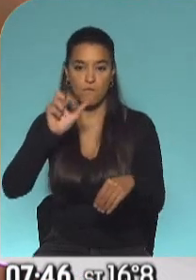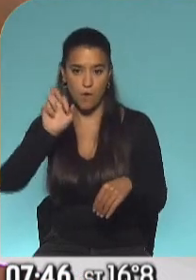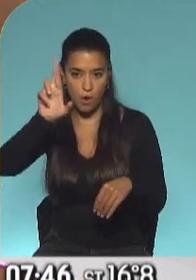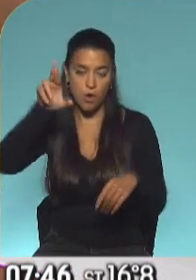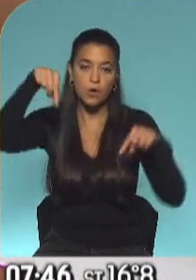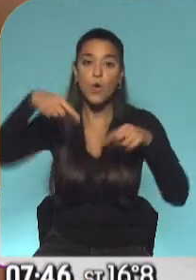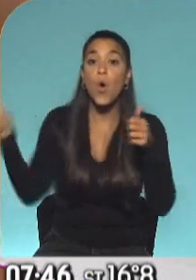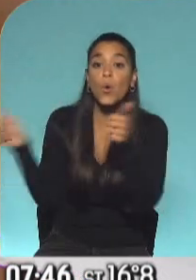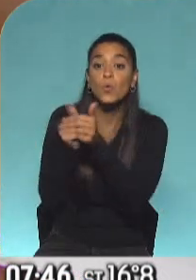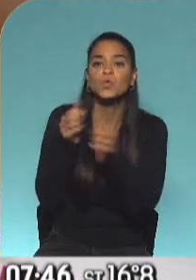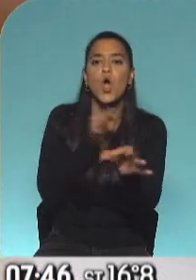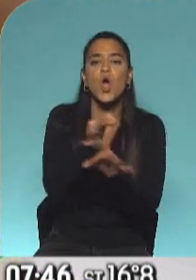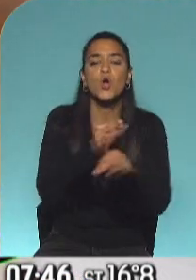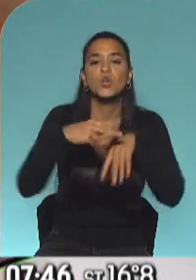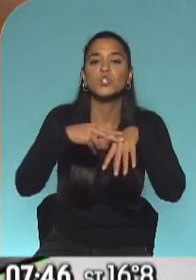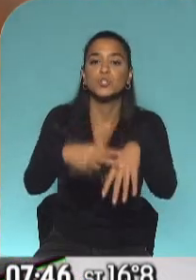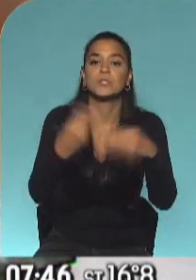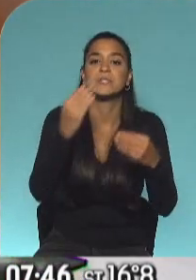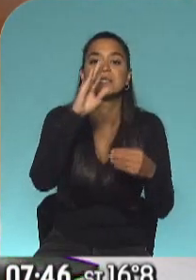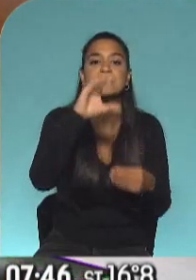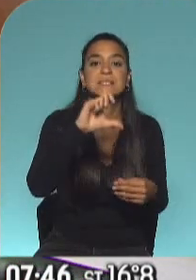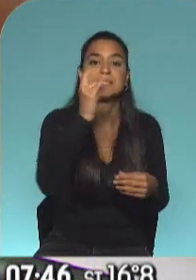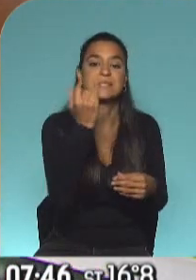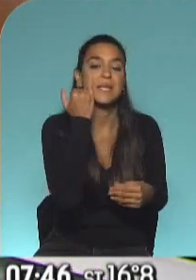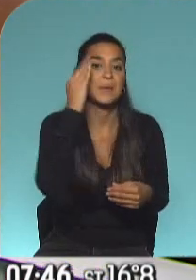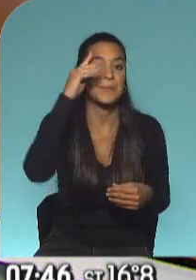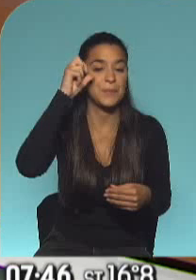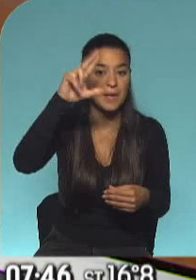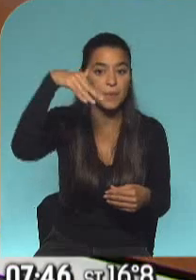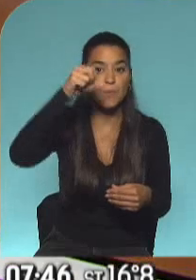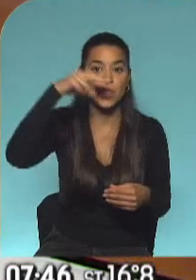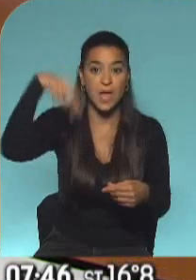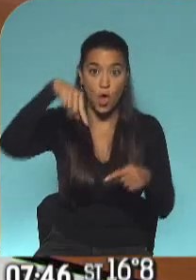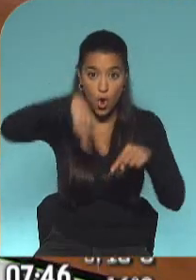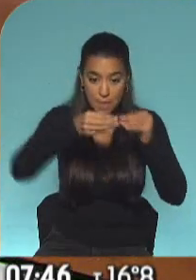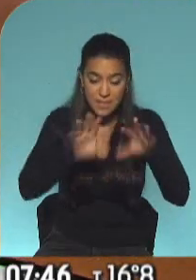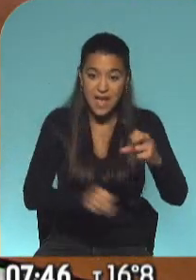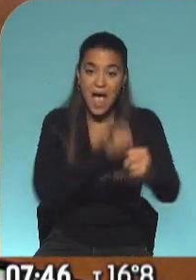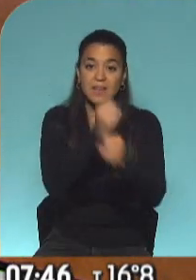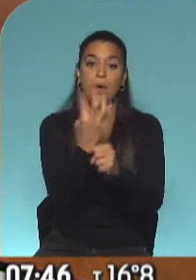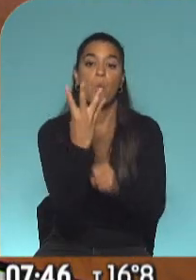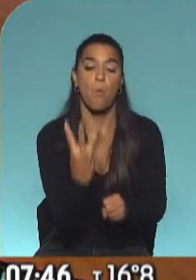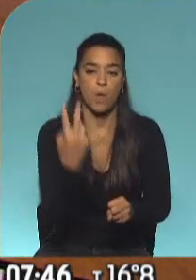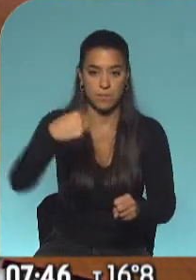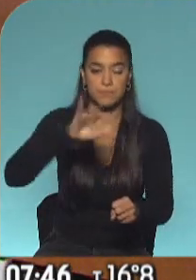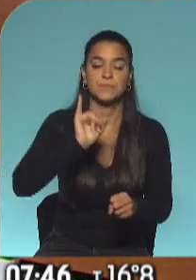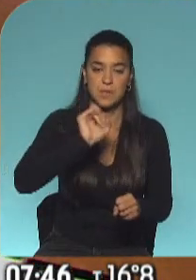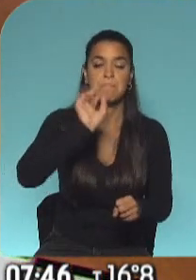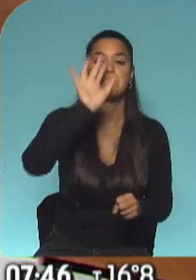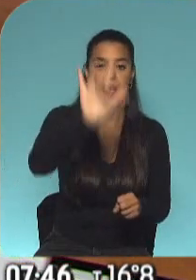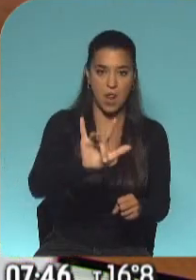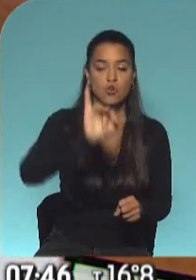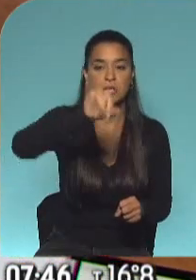Florencia Barragán y consejos para Flor Cyber Monday, que arranca hoy y concluye el 4. Así es, concluye el miércoles.